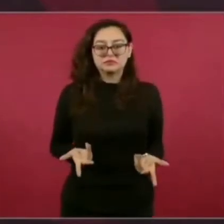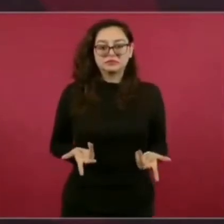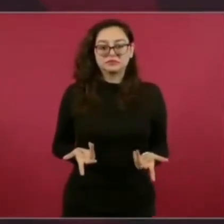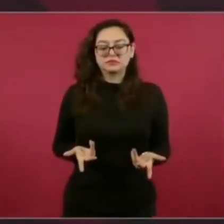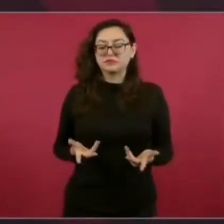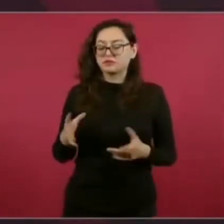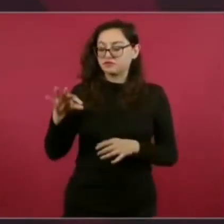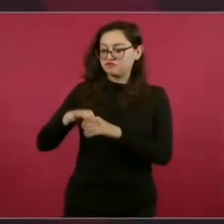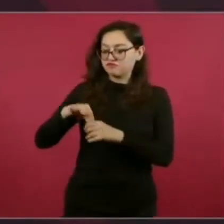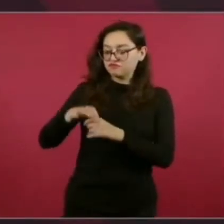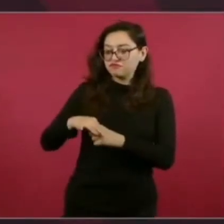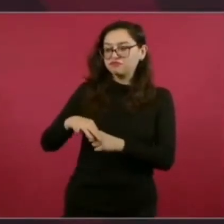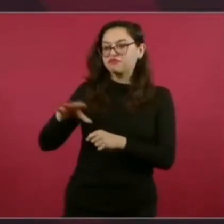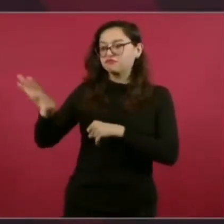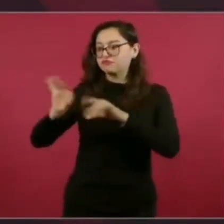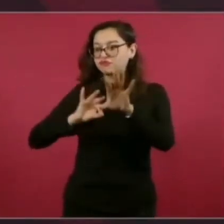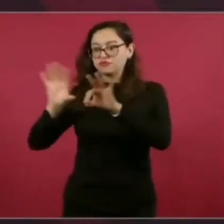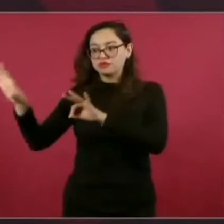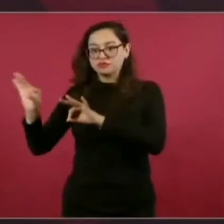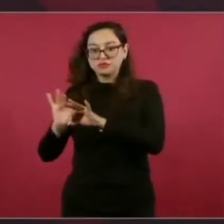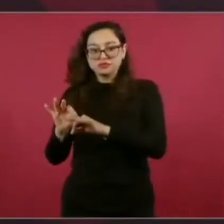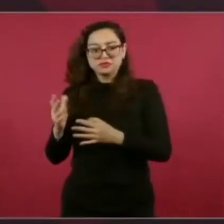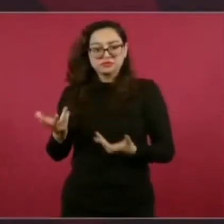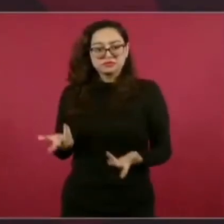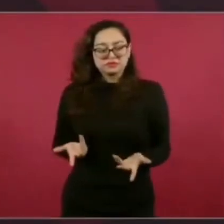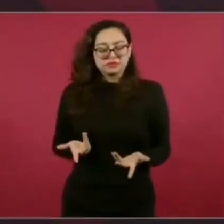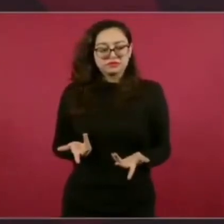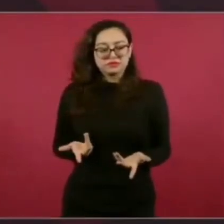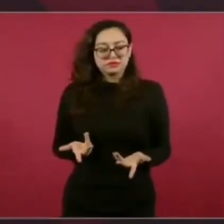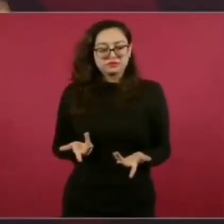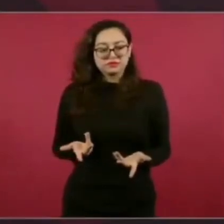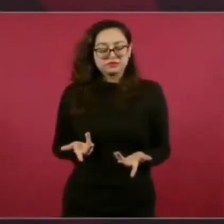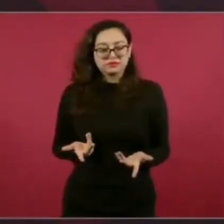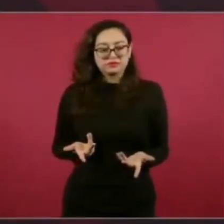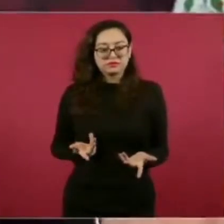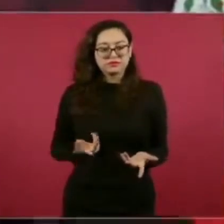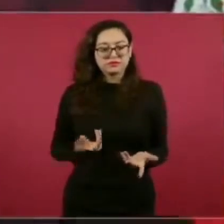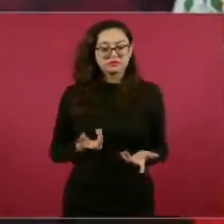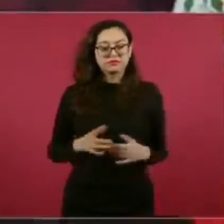en la carta de García Luna hasta los defiende